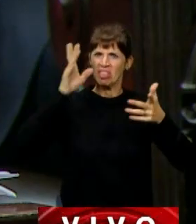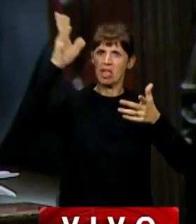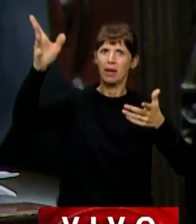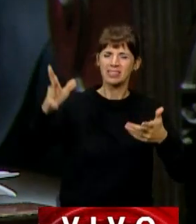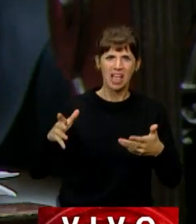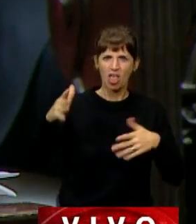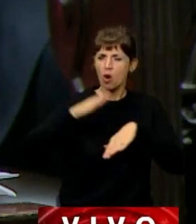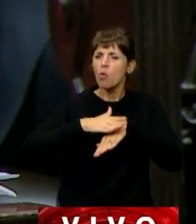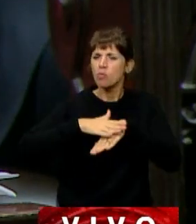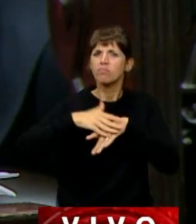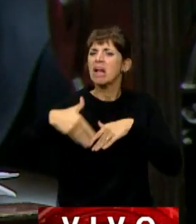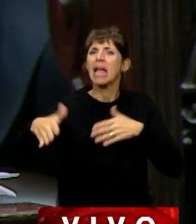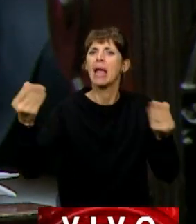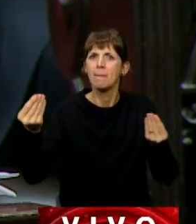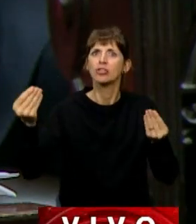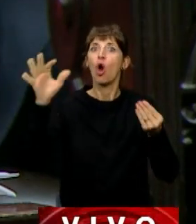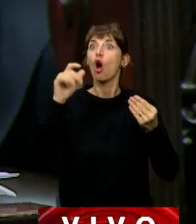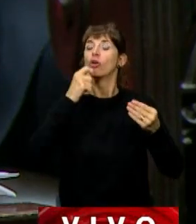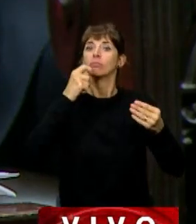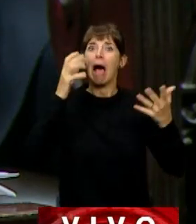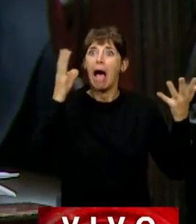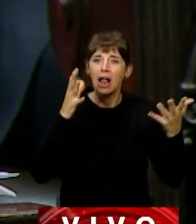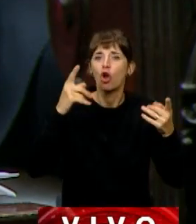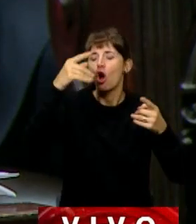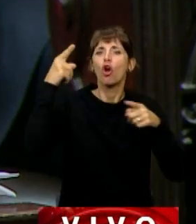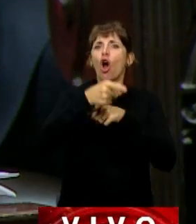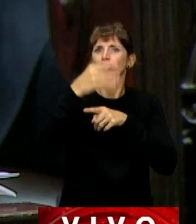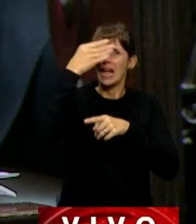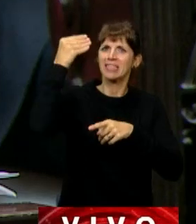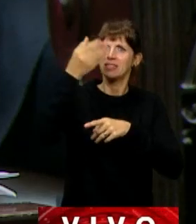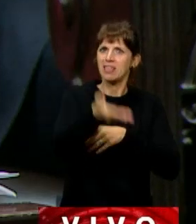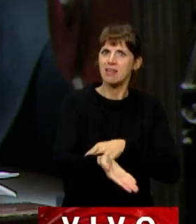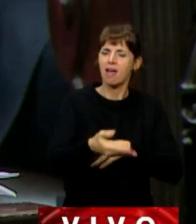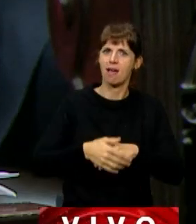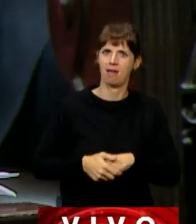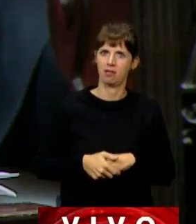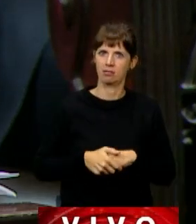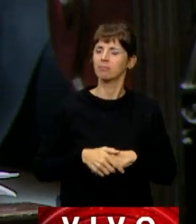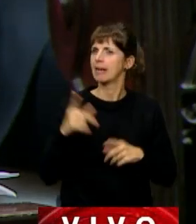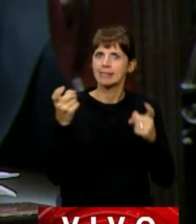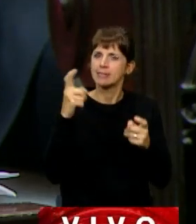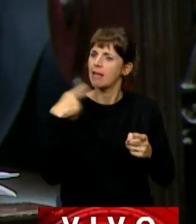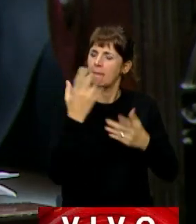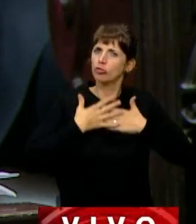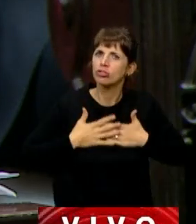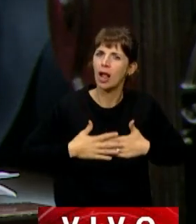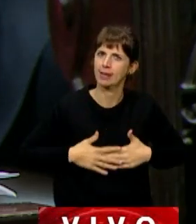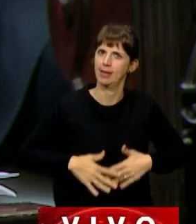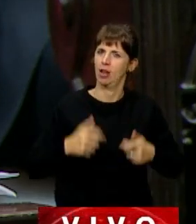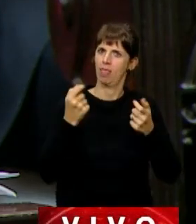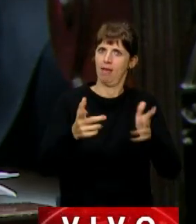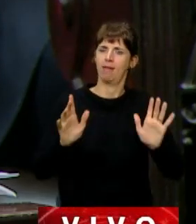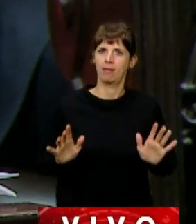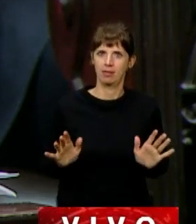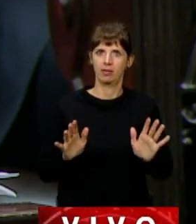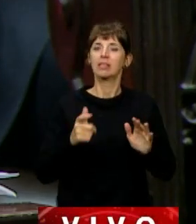sucedía, iba a sucederle o pudo haberle sucedido a Cristina Fernández de Kirchner. Como les hubiera pasado a ustedes si era con alguien